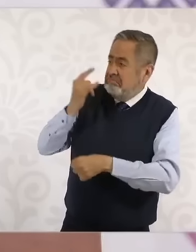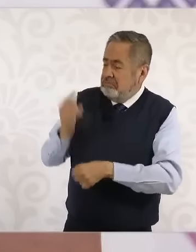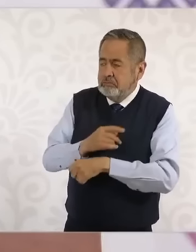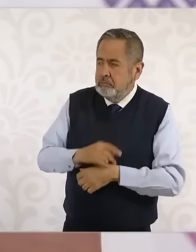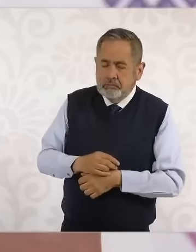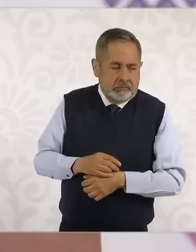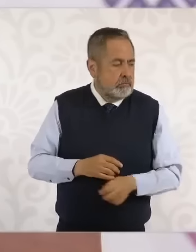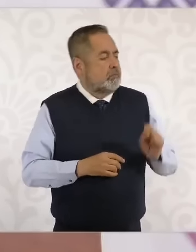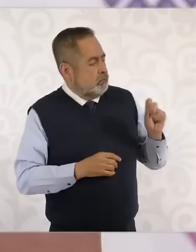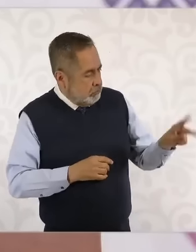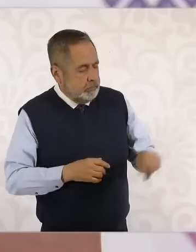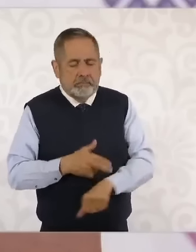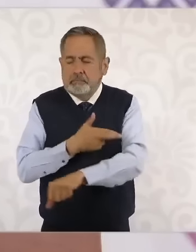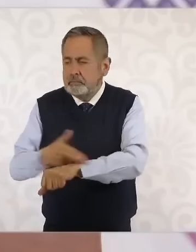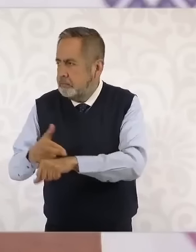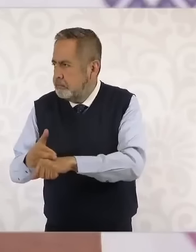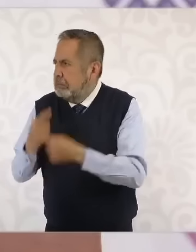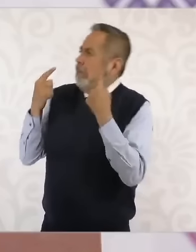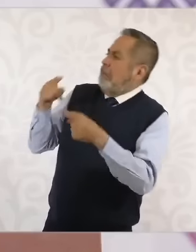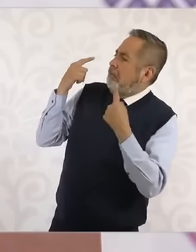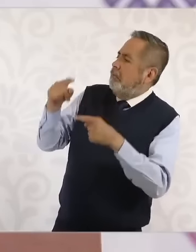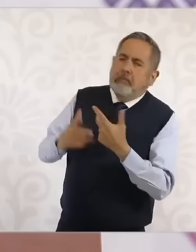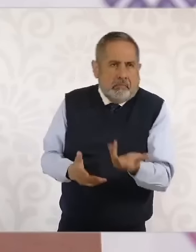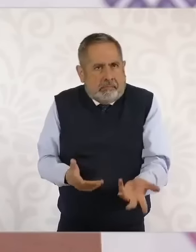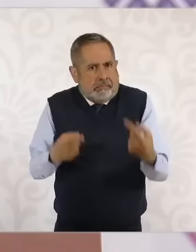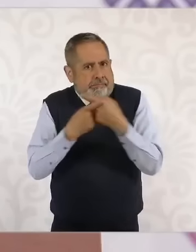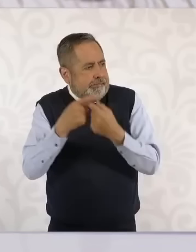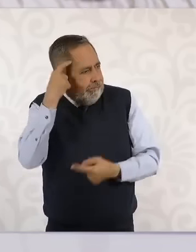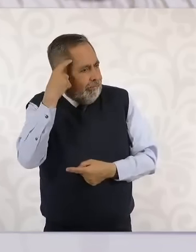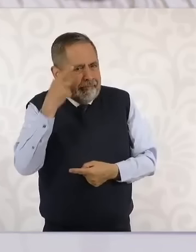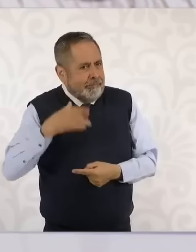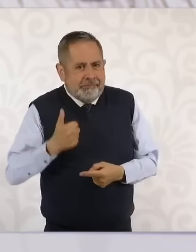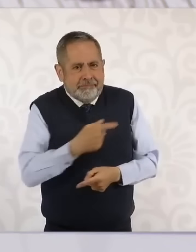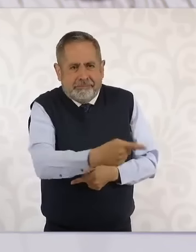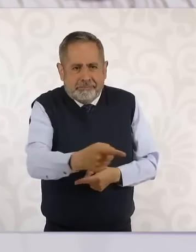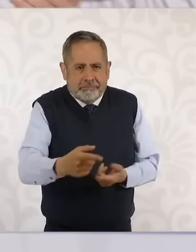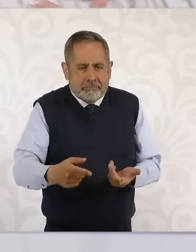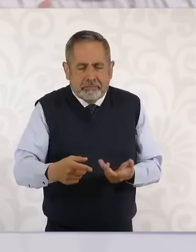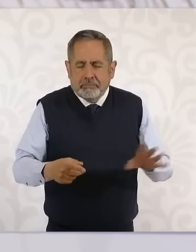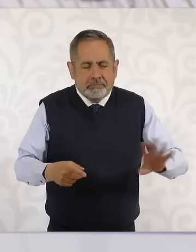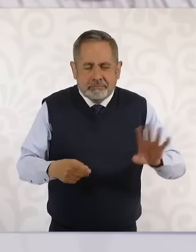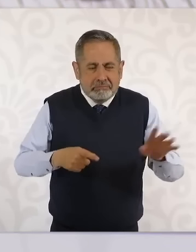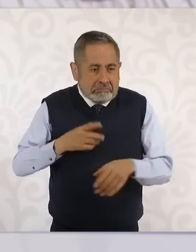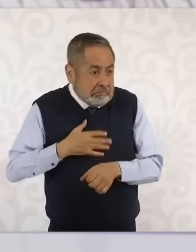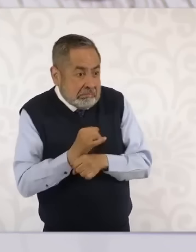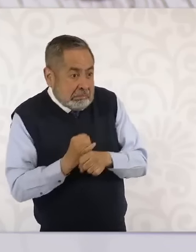como esta, dicen, ¿y por qué toman esa medida? Porque andan queriendo investigar a la gente. Pues obviamente no.